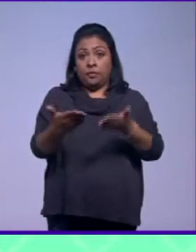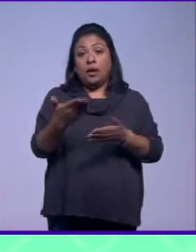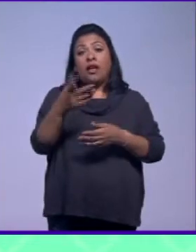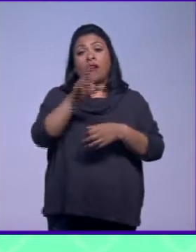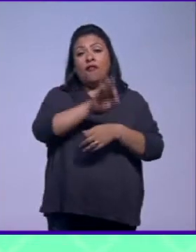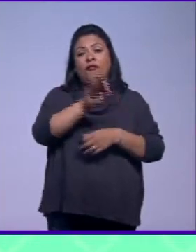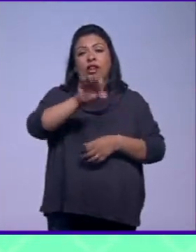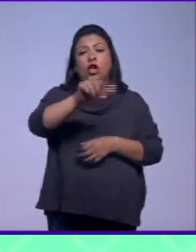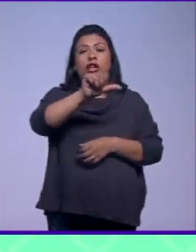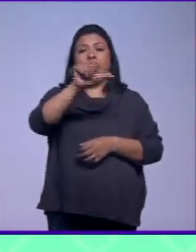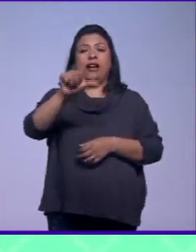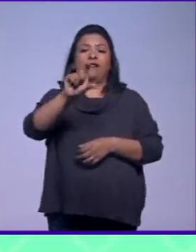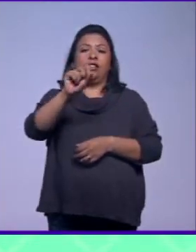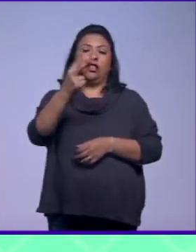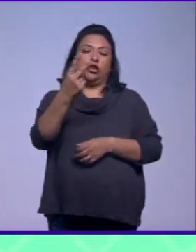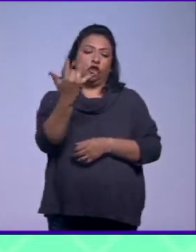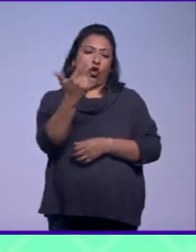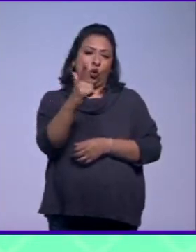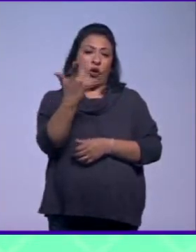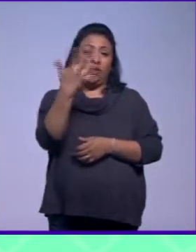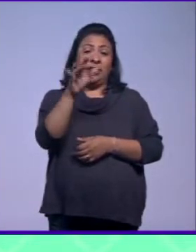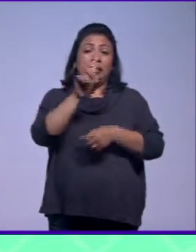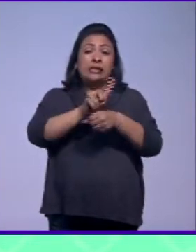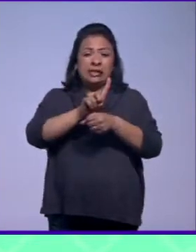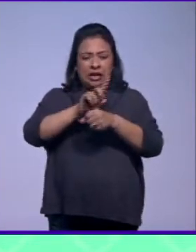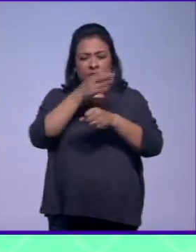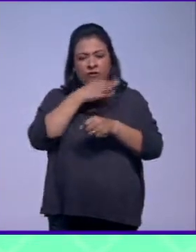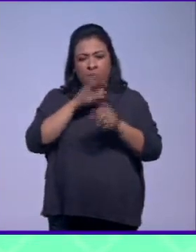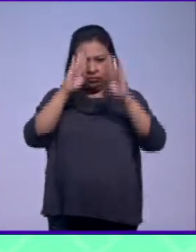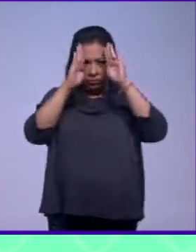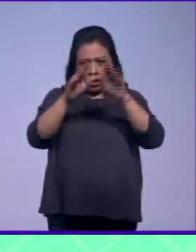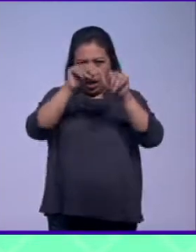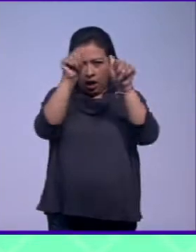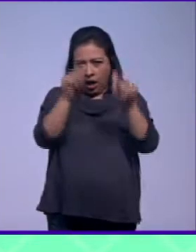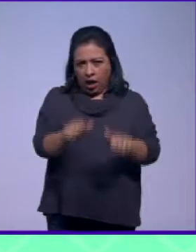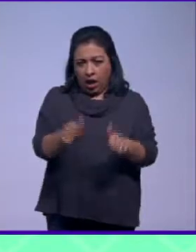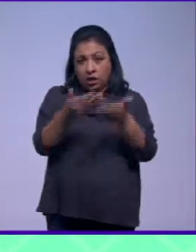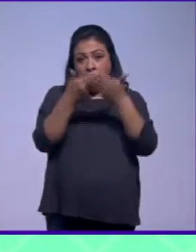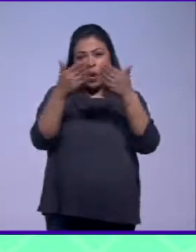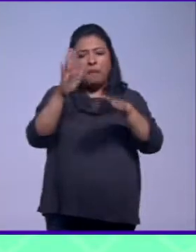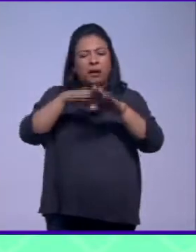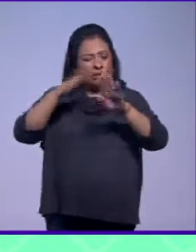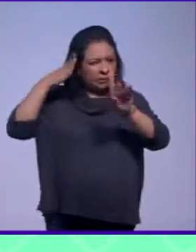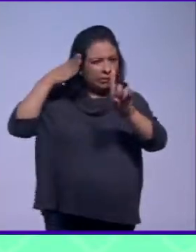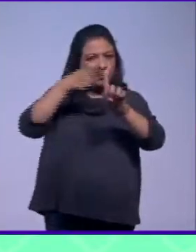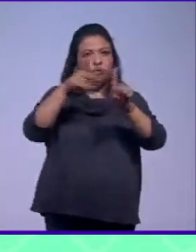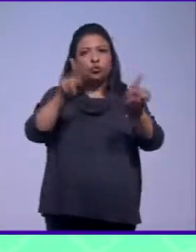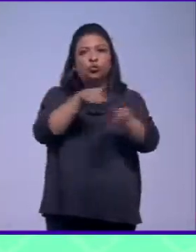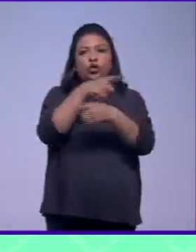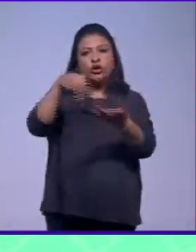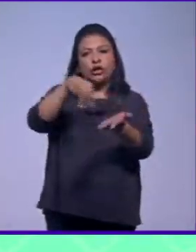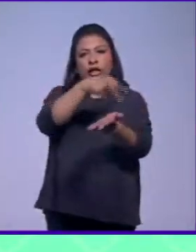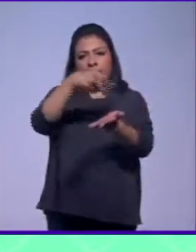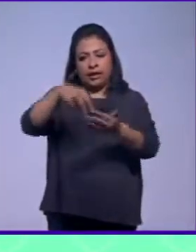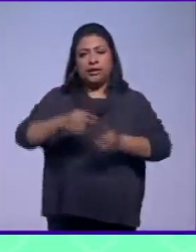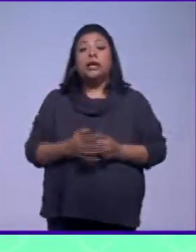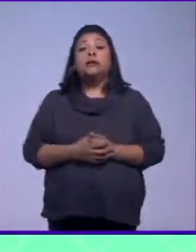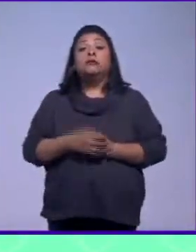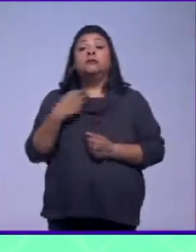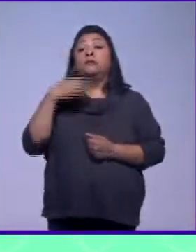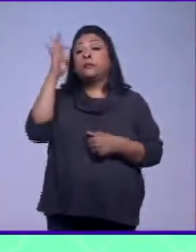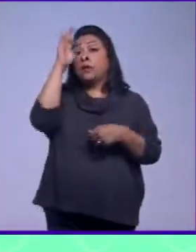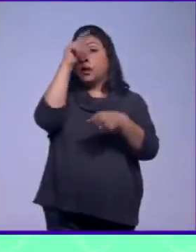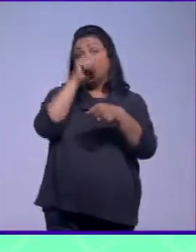al 22 de julio y es días de fiestas dedicadas al arte en este caso específicamente a la música ya la danza la